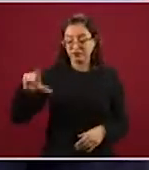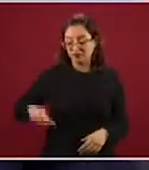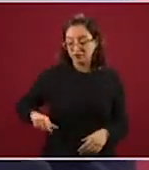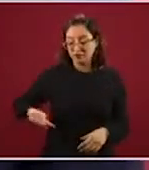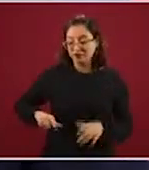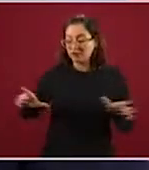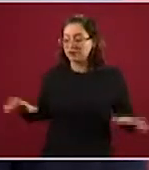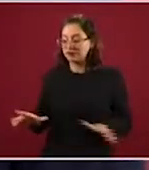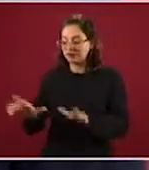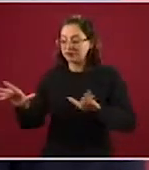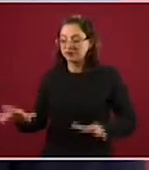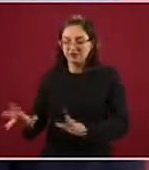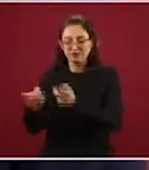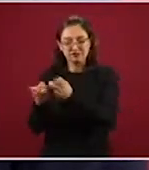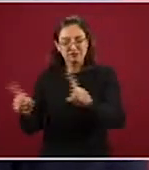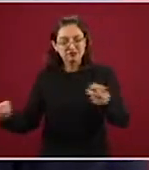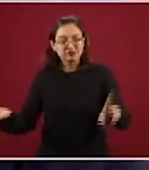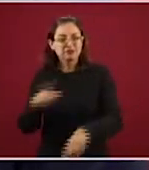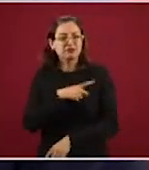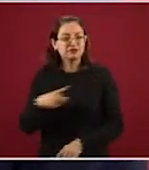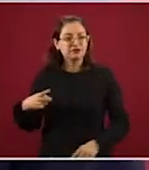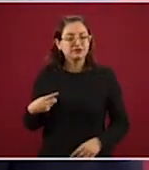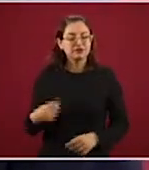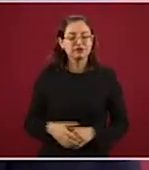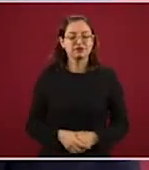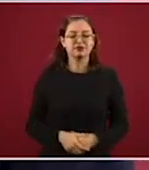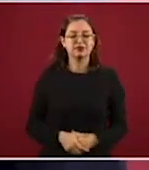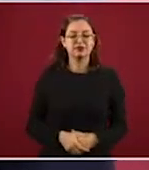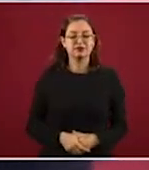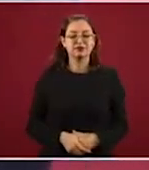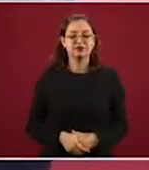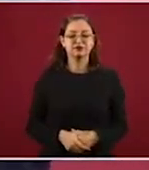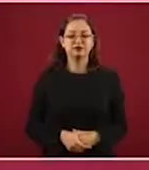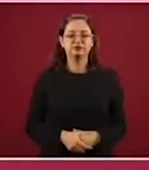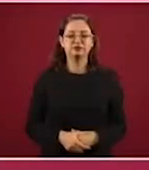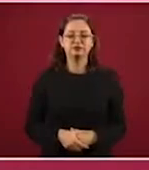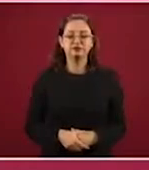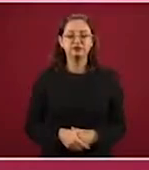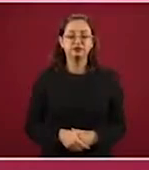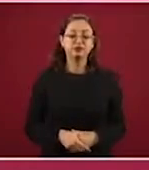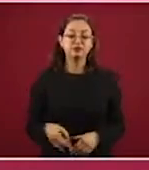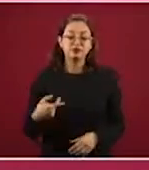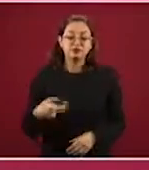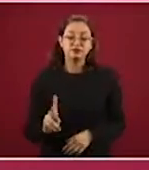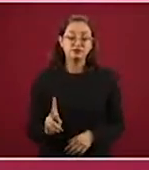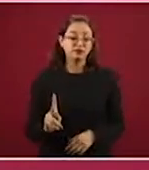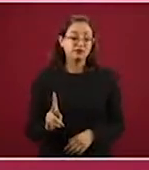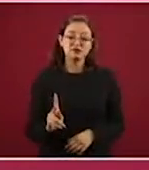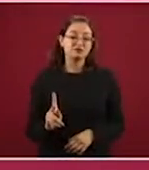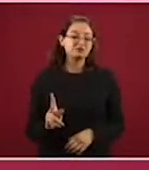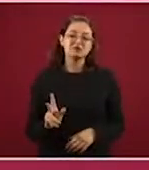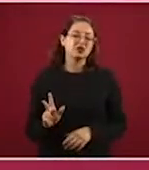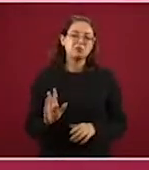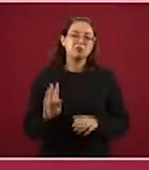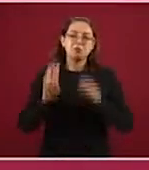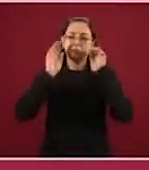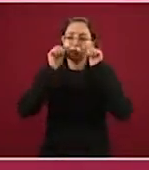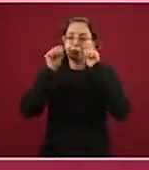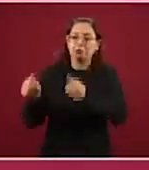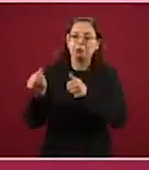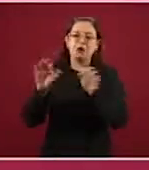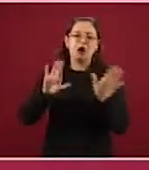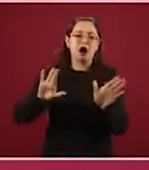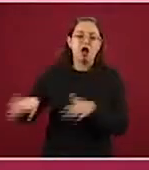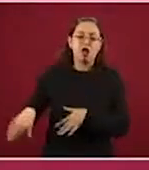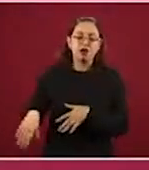promover el desarrollo pero todos estaban empolvado se ha